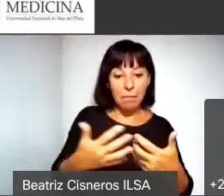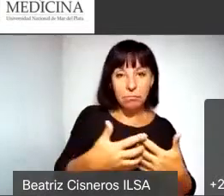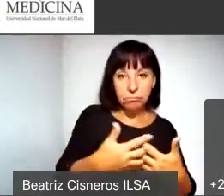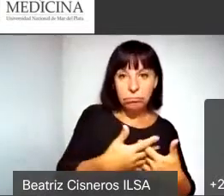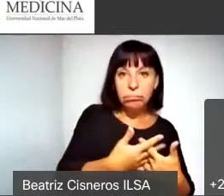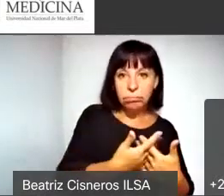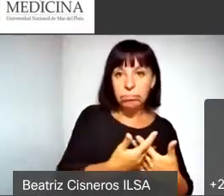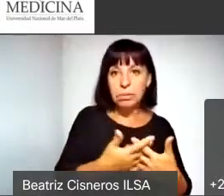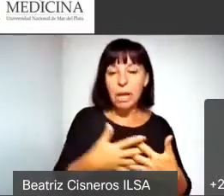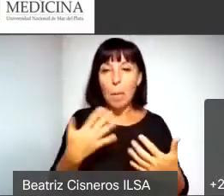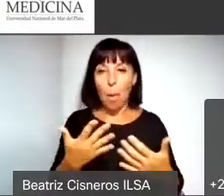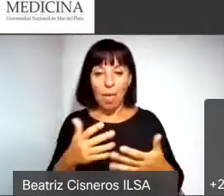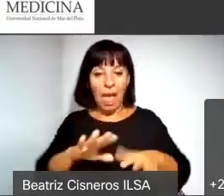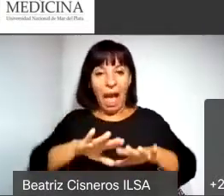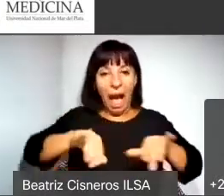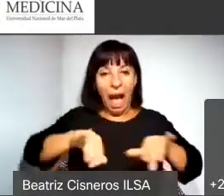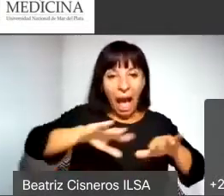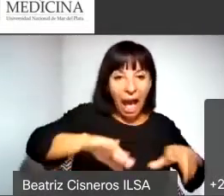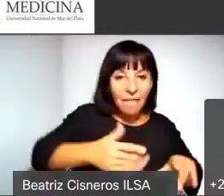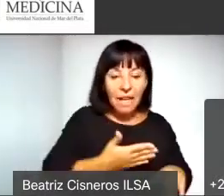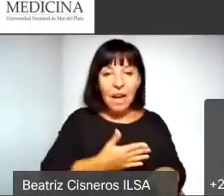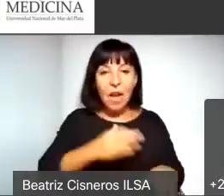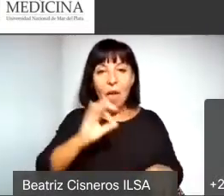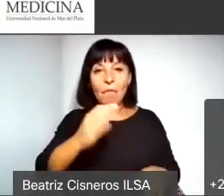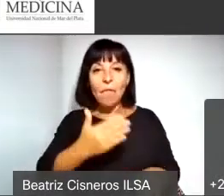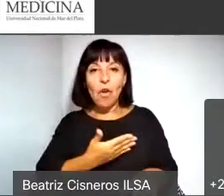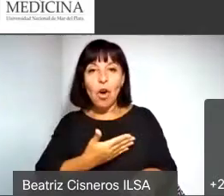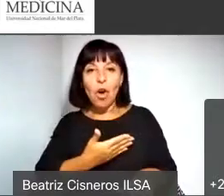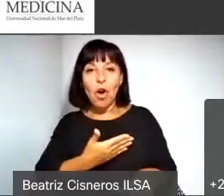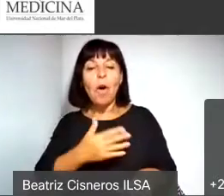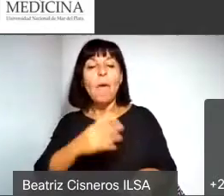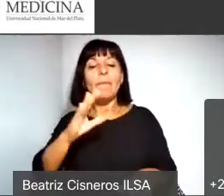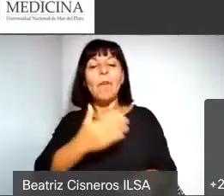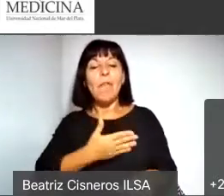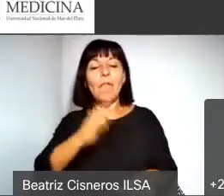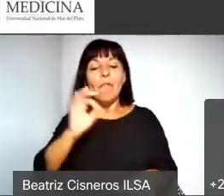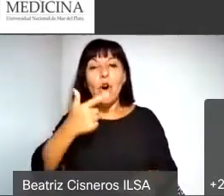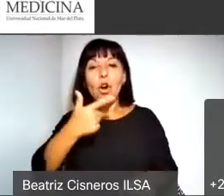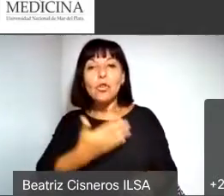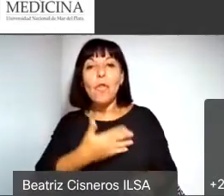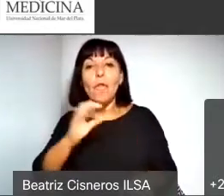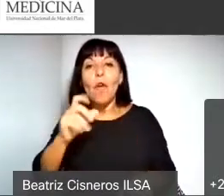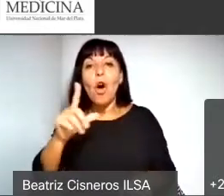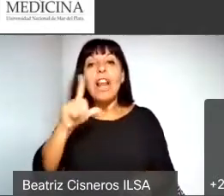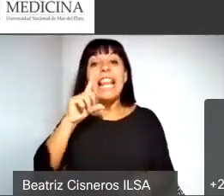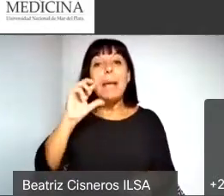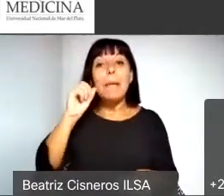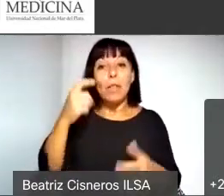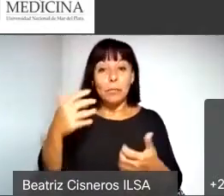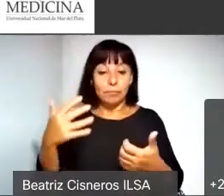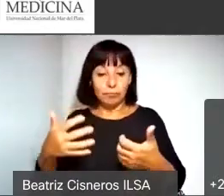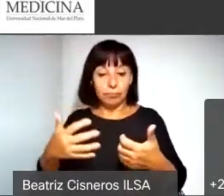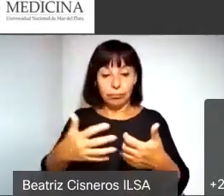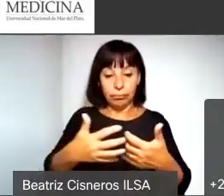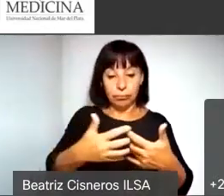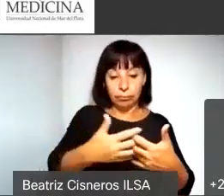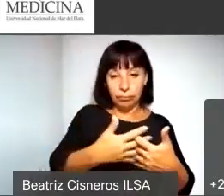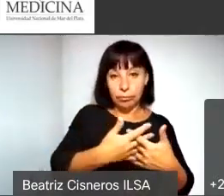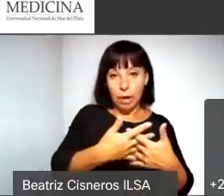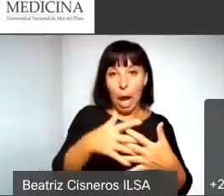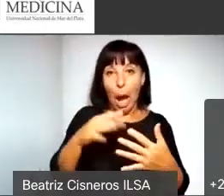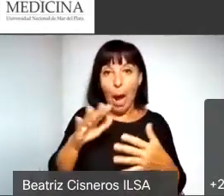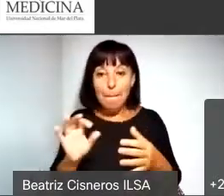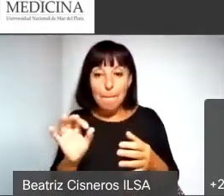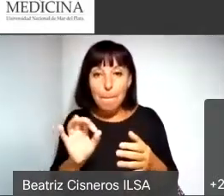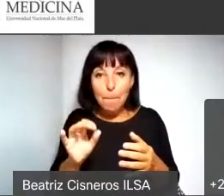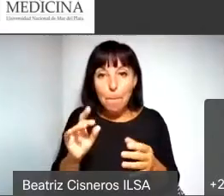los fosfolípidos. No hay ninguna estructura que medie ese transporte. Son moléculas apolares, pequeñas. El agua es polar, sin